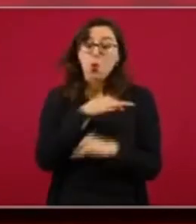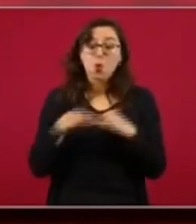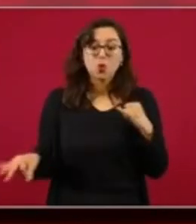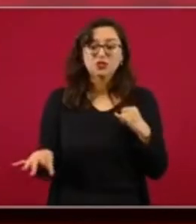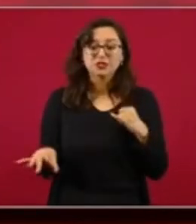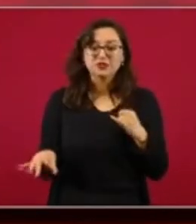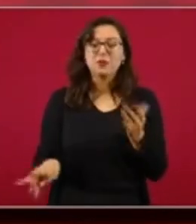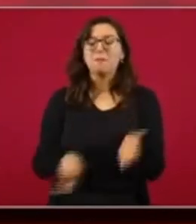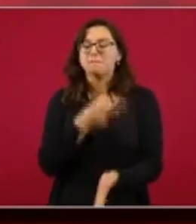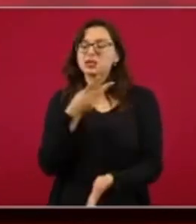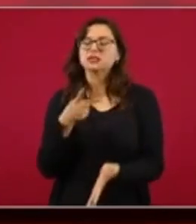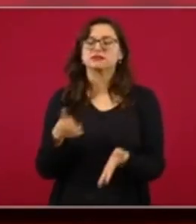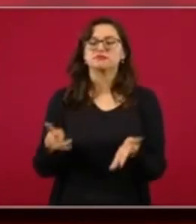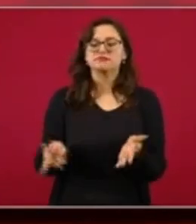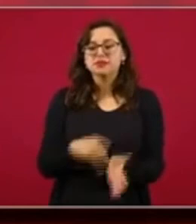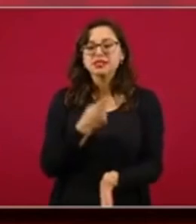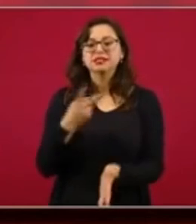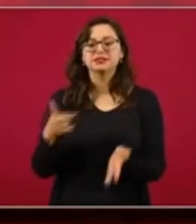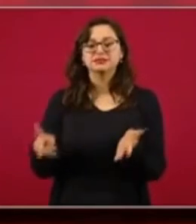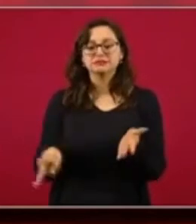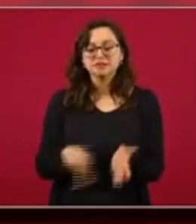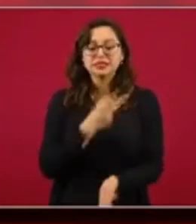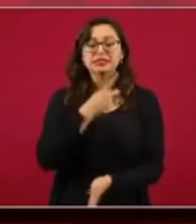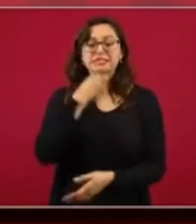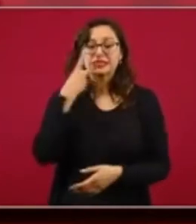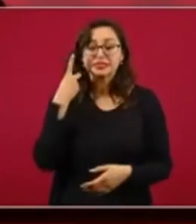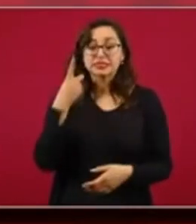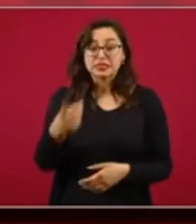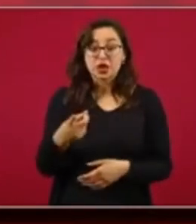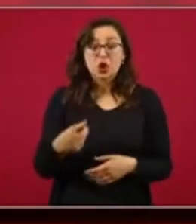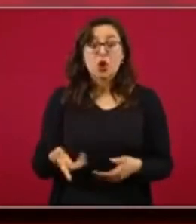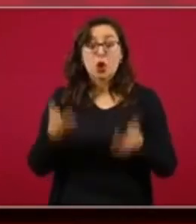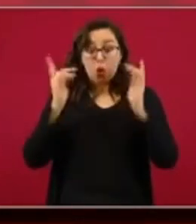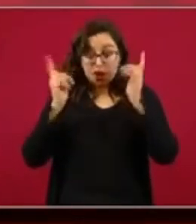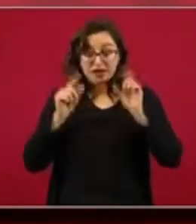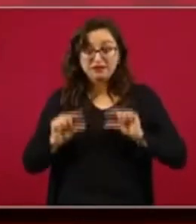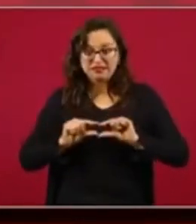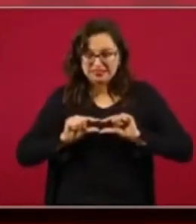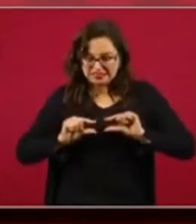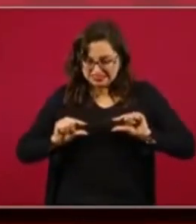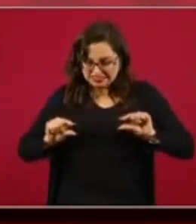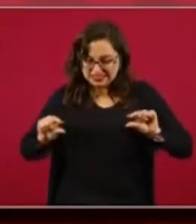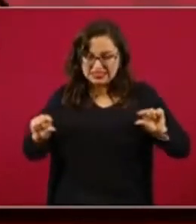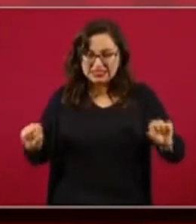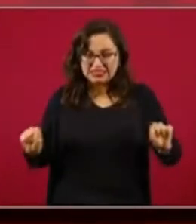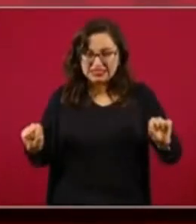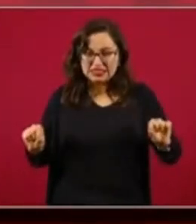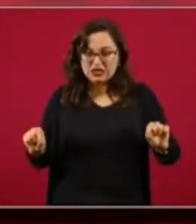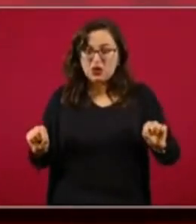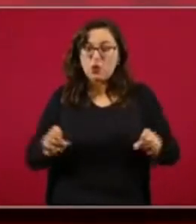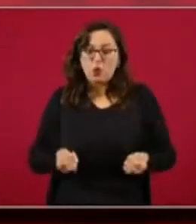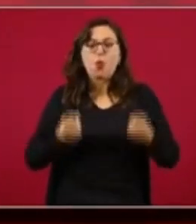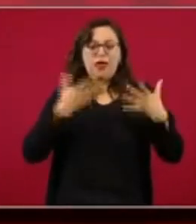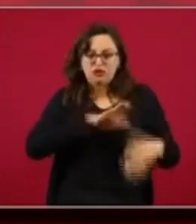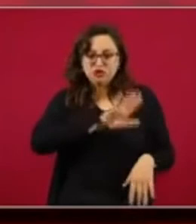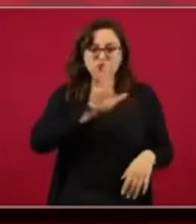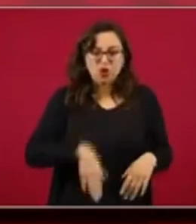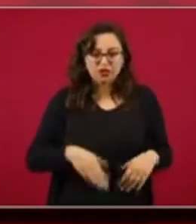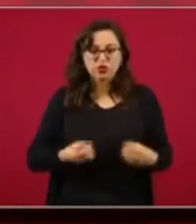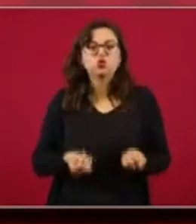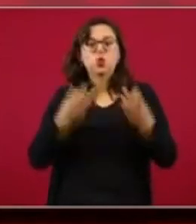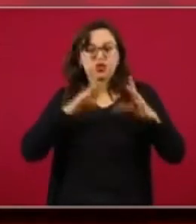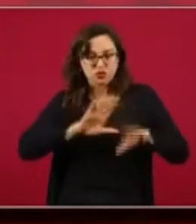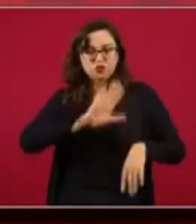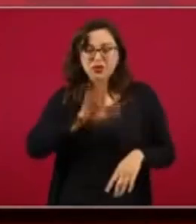también innumerables ocasiones, sería muy bueno si en los cintillos que ponen todos los días, en vez de poner la suma de casos,